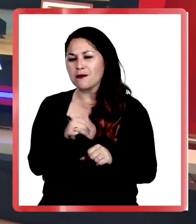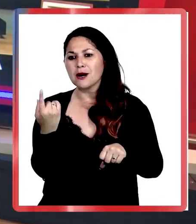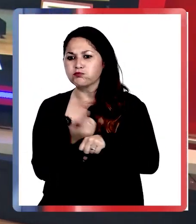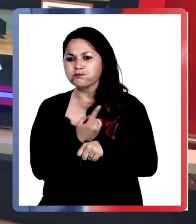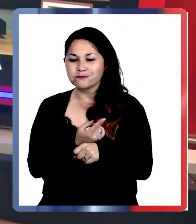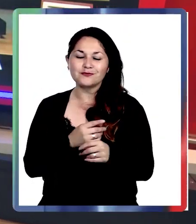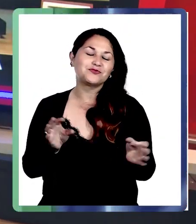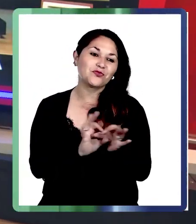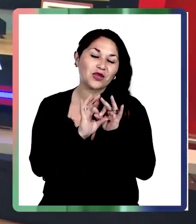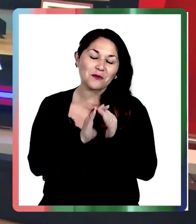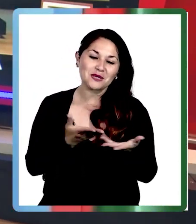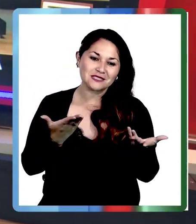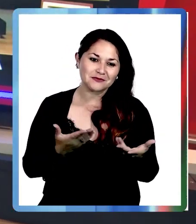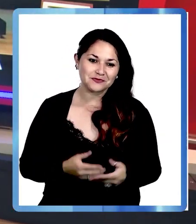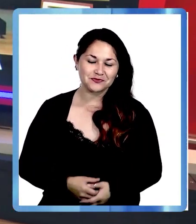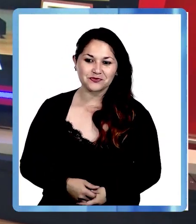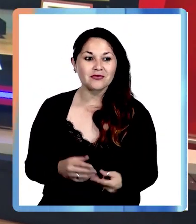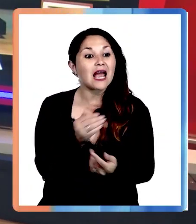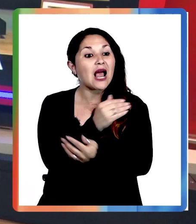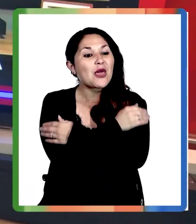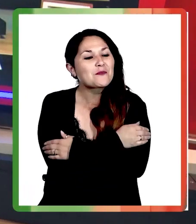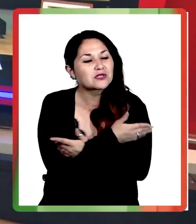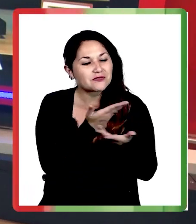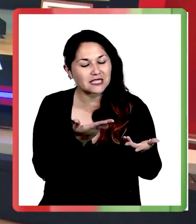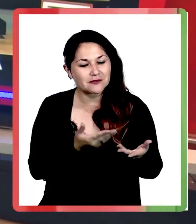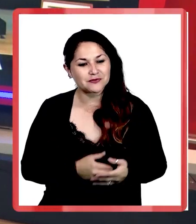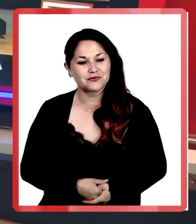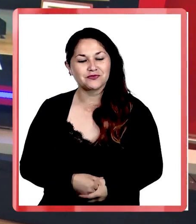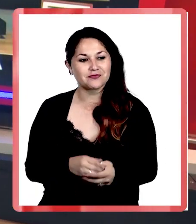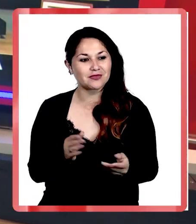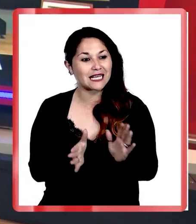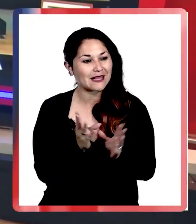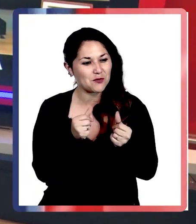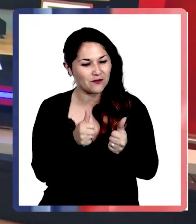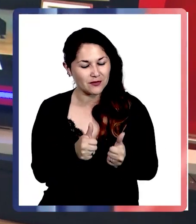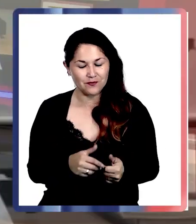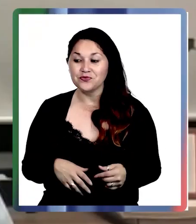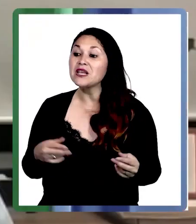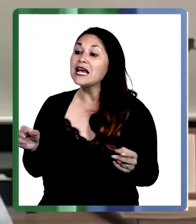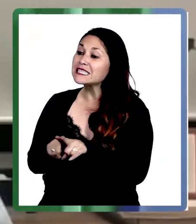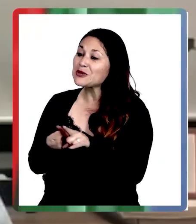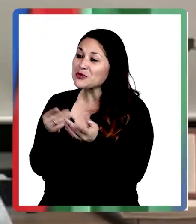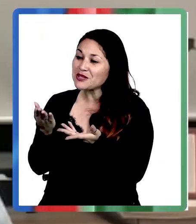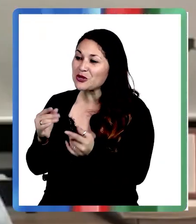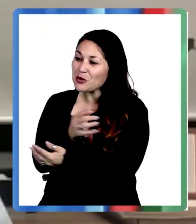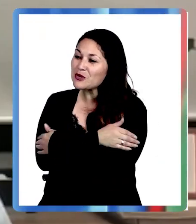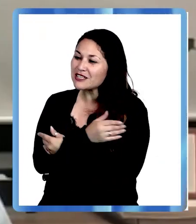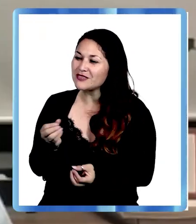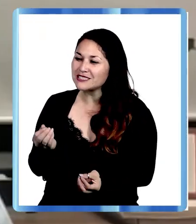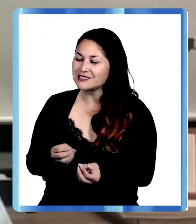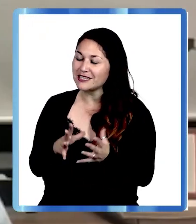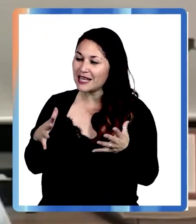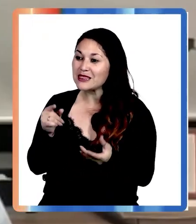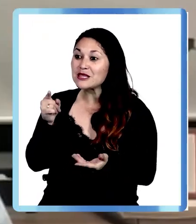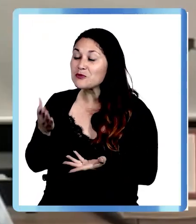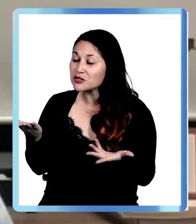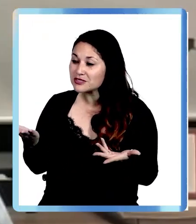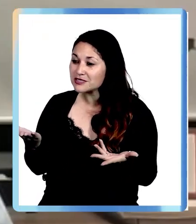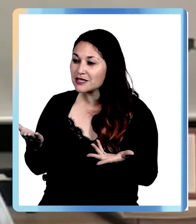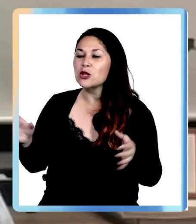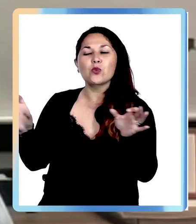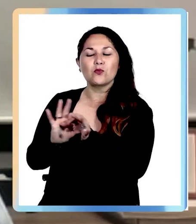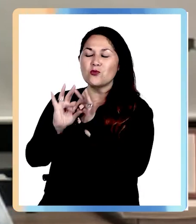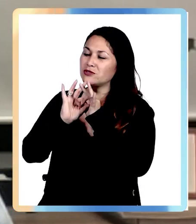estas conversaciones, así que gracias también por eso. Un abrazo muy grande para usted. Que esté muy bien, doctor. Igualmente, Scarlett, un abrazo muy grande para usted